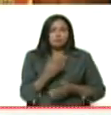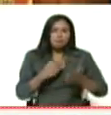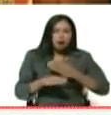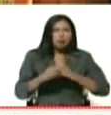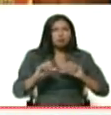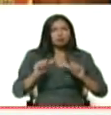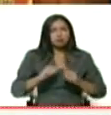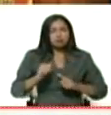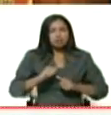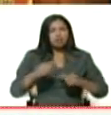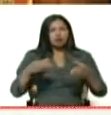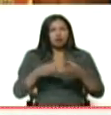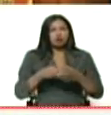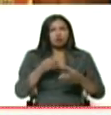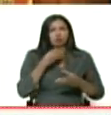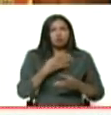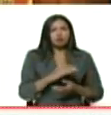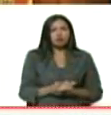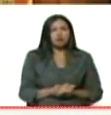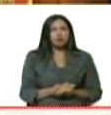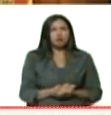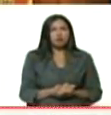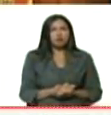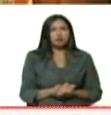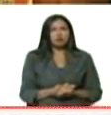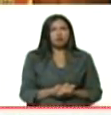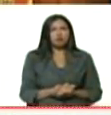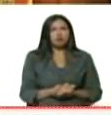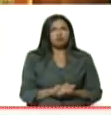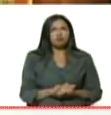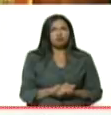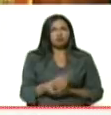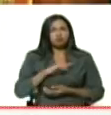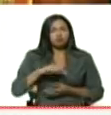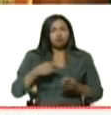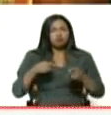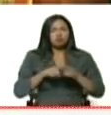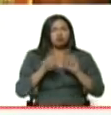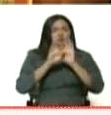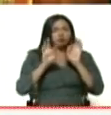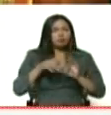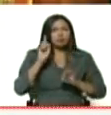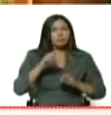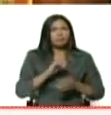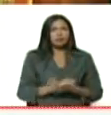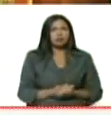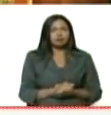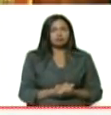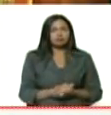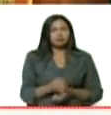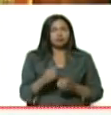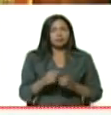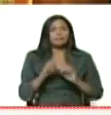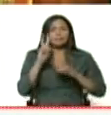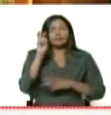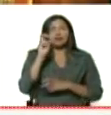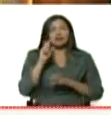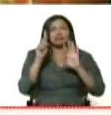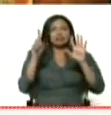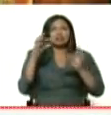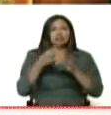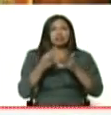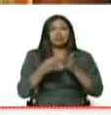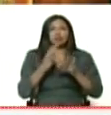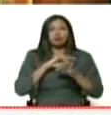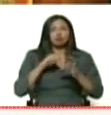buena reunión, muy buena reunión, buenos resultados. Viernes 6 de septiembre, vamos